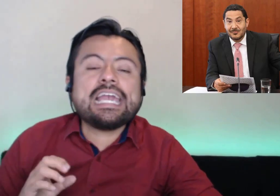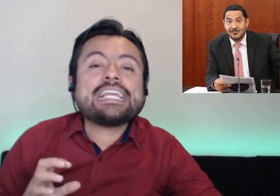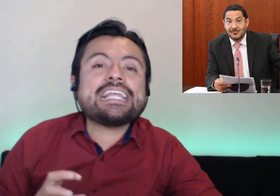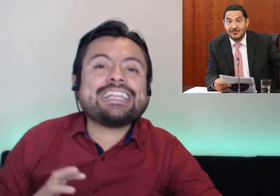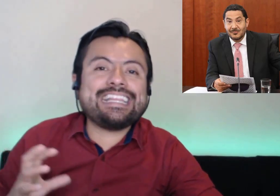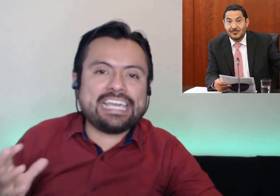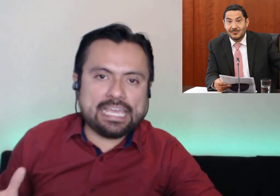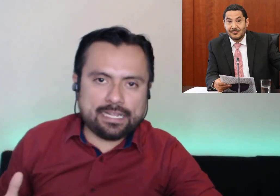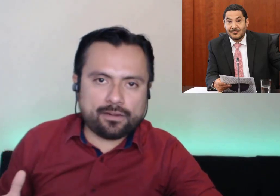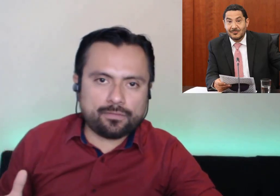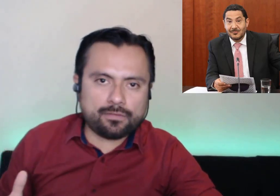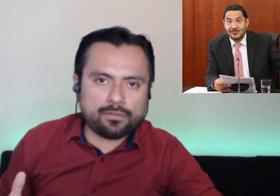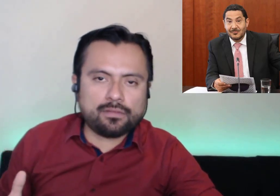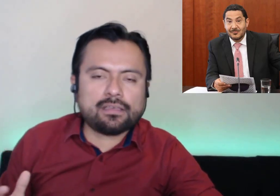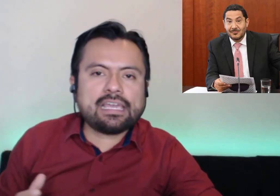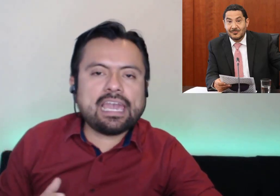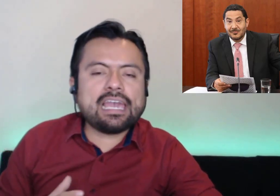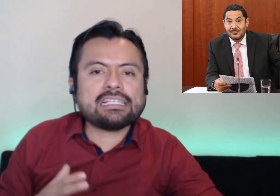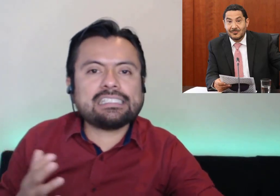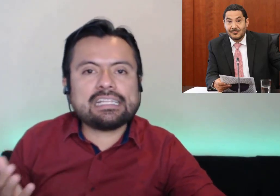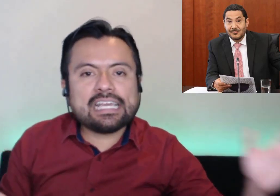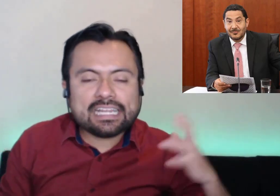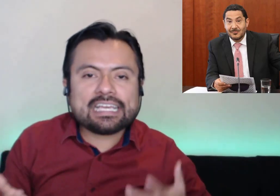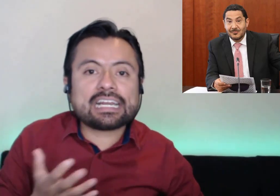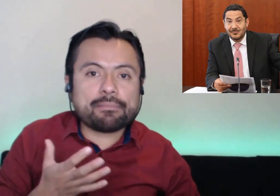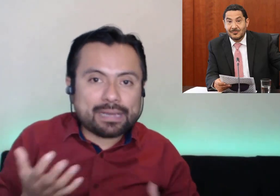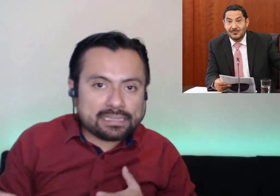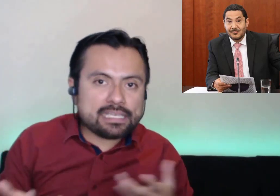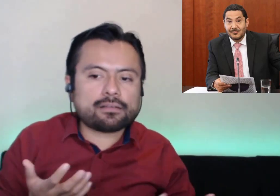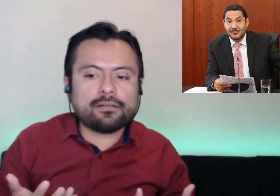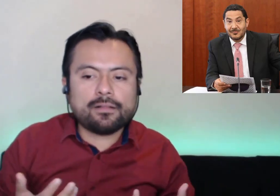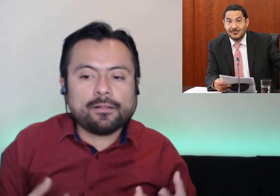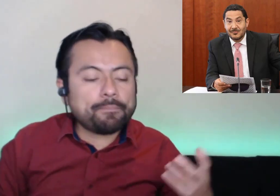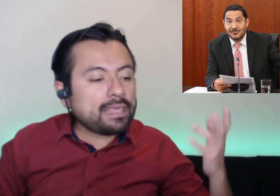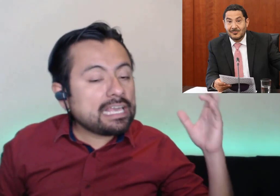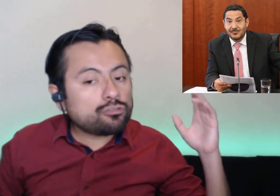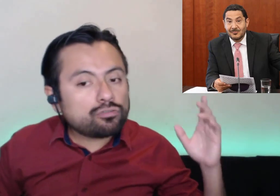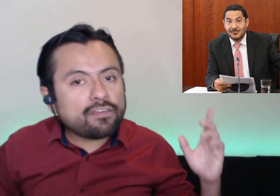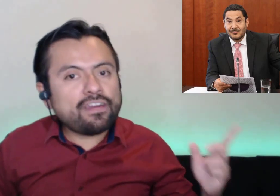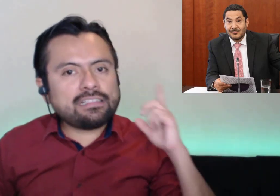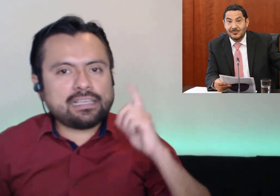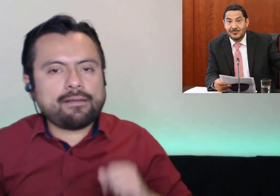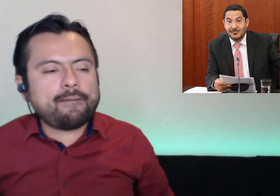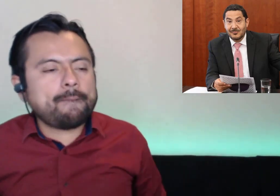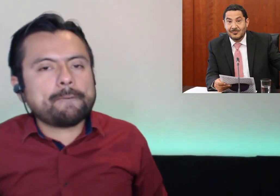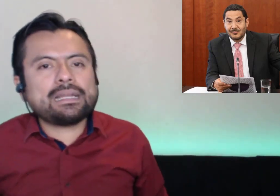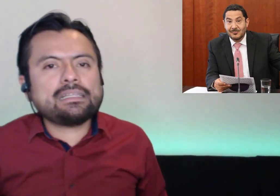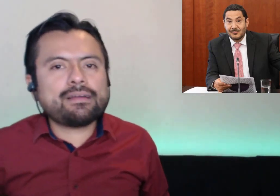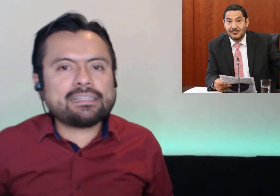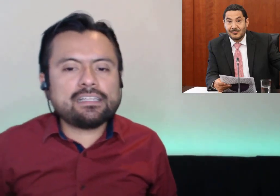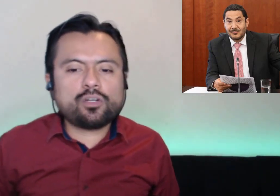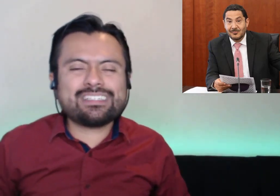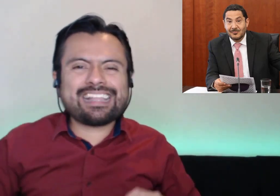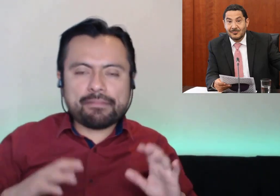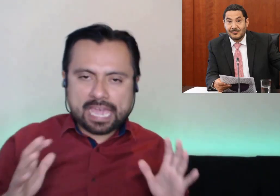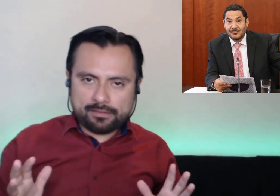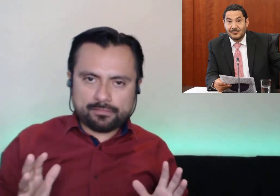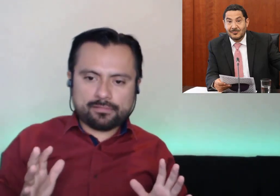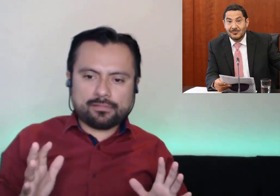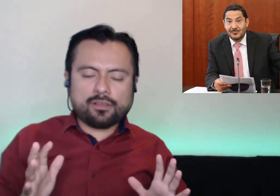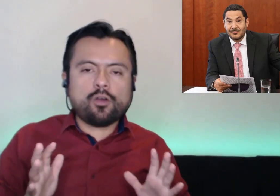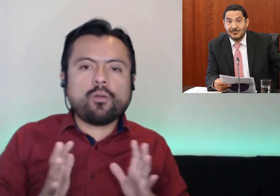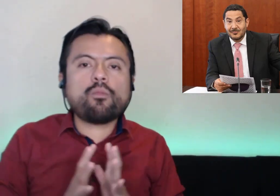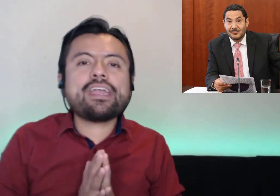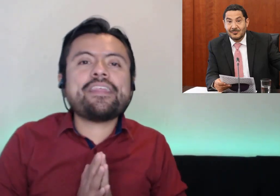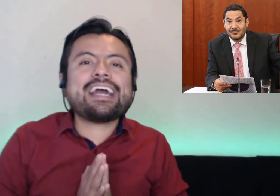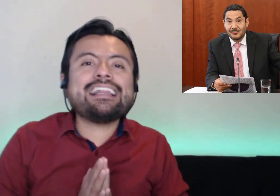equidad de género que se tiene que repartir en su defensa martí batres dijo está bien